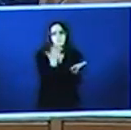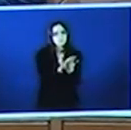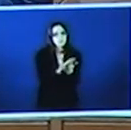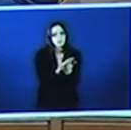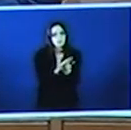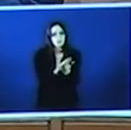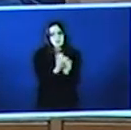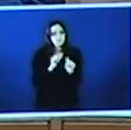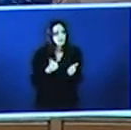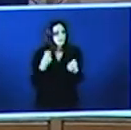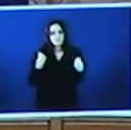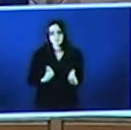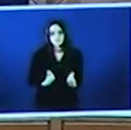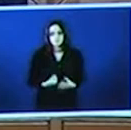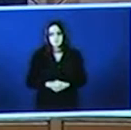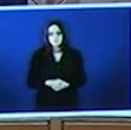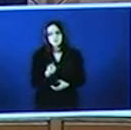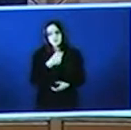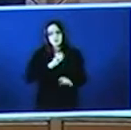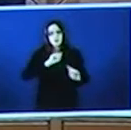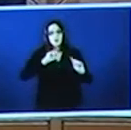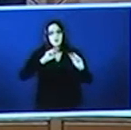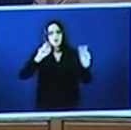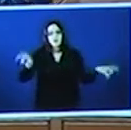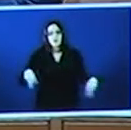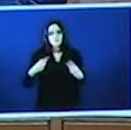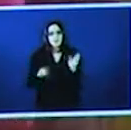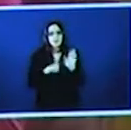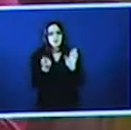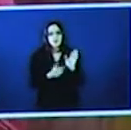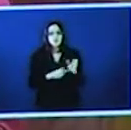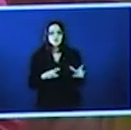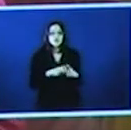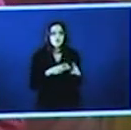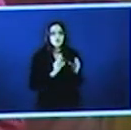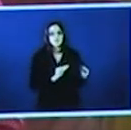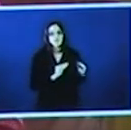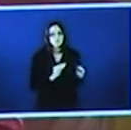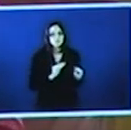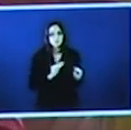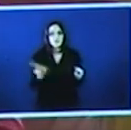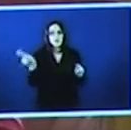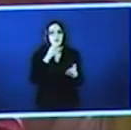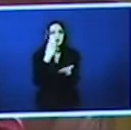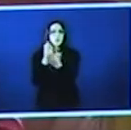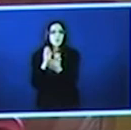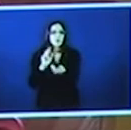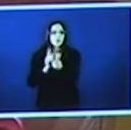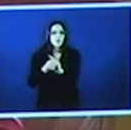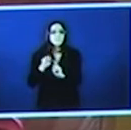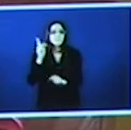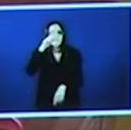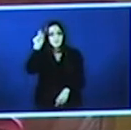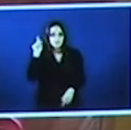lei, e os seus socios a recurriron en Madrid. Como saben, apoiamos a fusión, e os